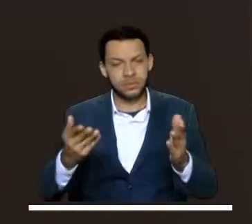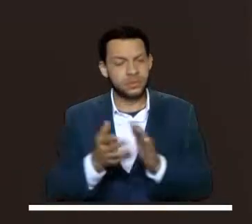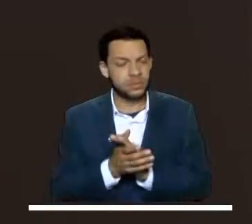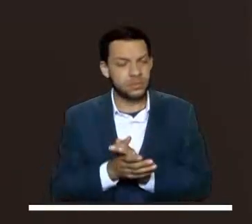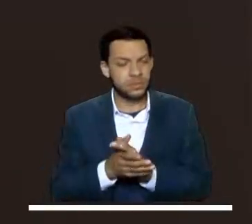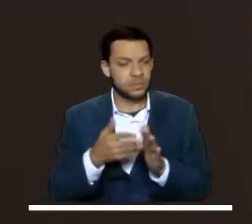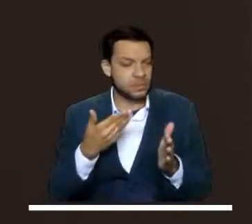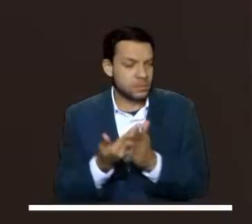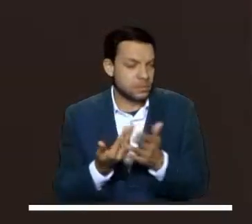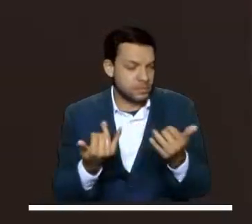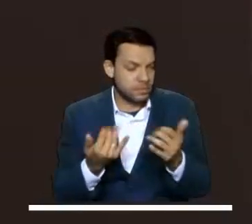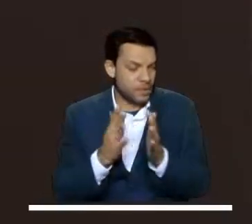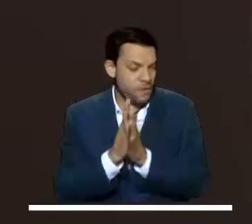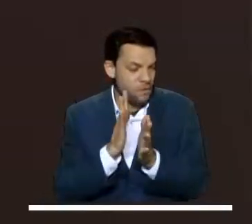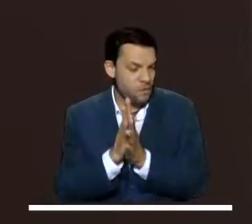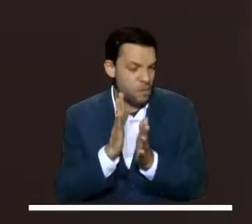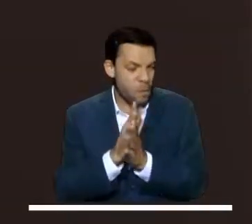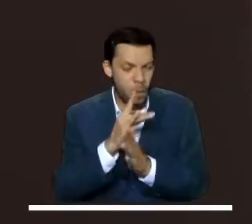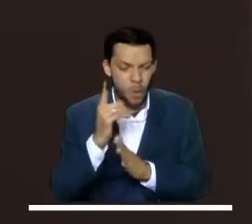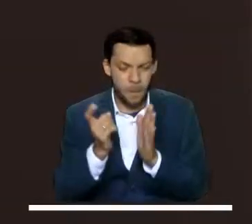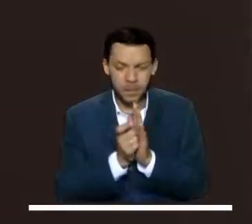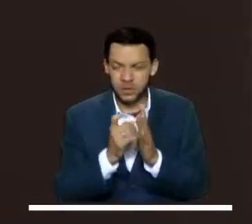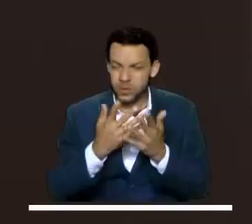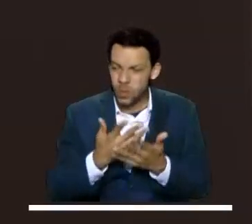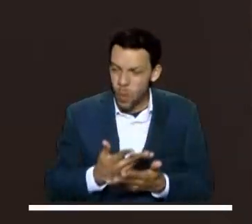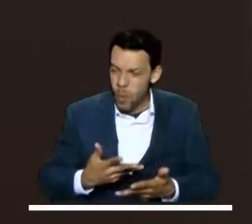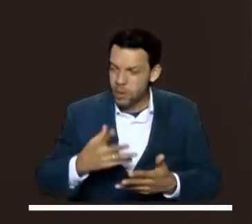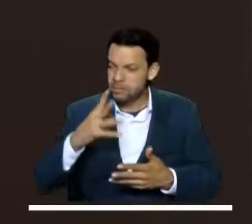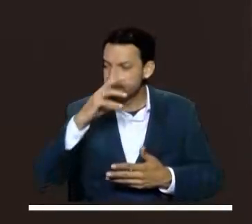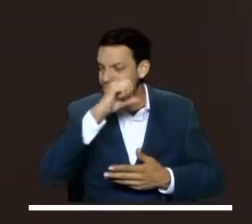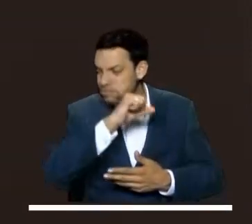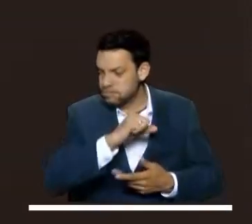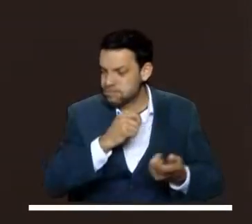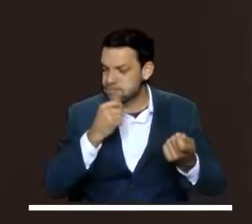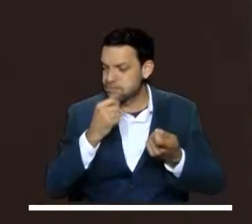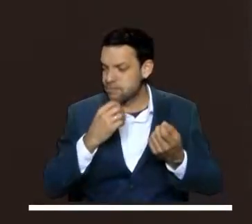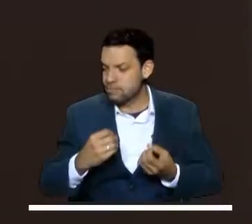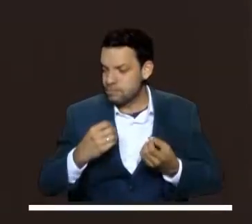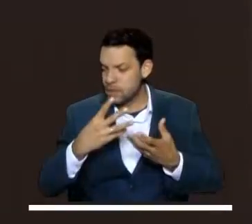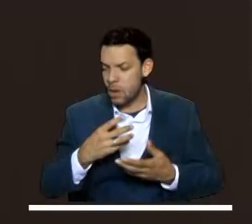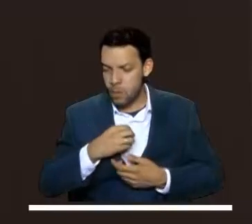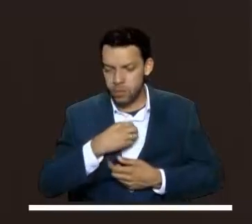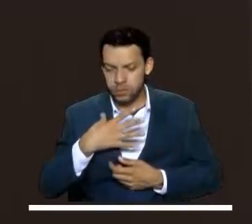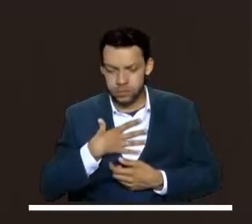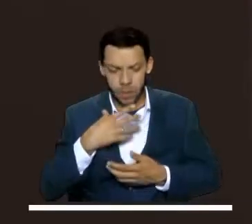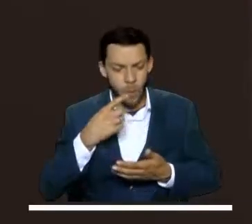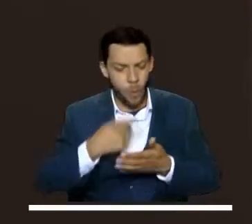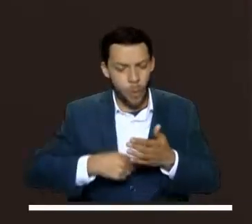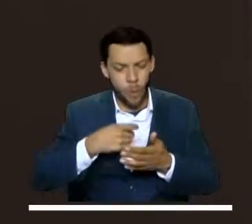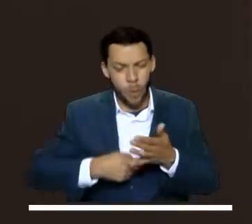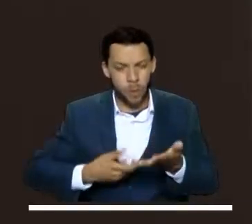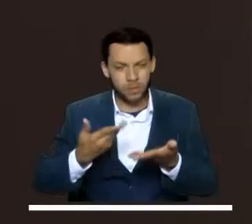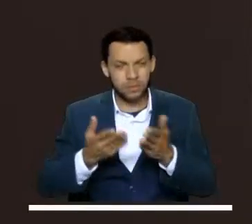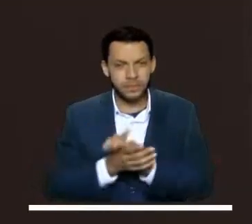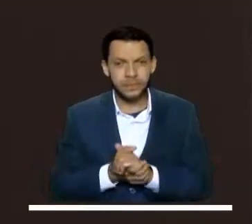regresar lentamente, identificando todas las porciones del intestino y tratando de evaluar qué está pasando.